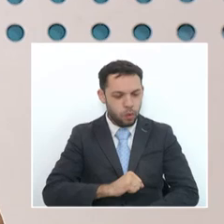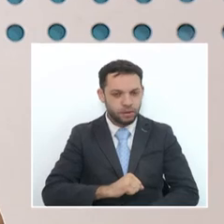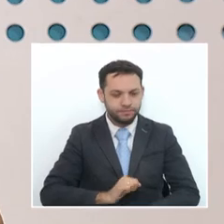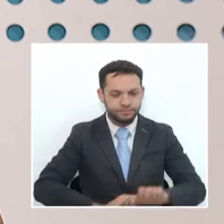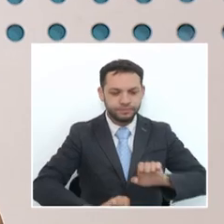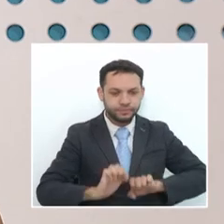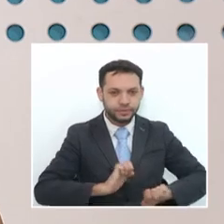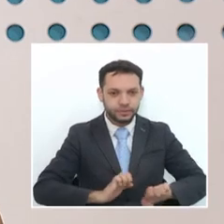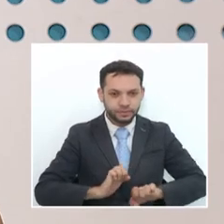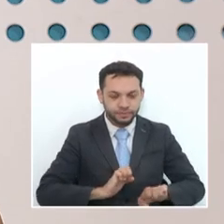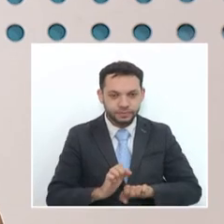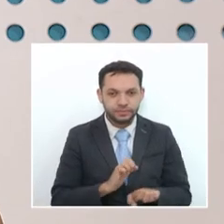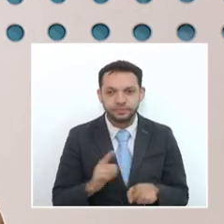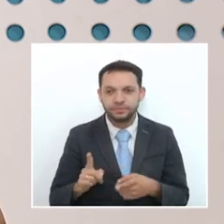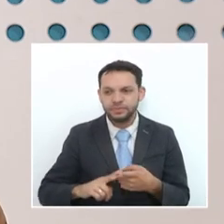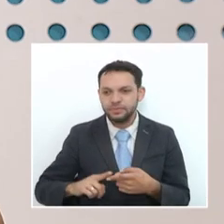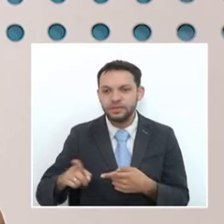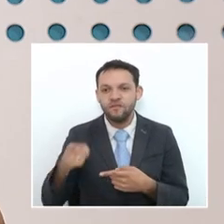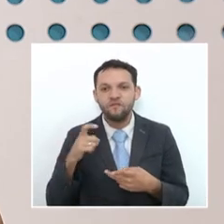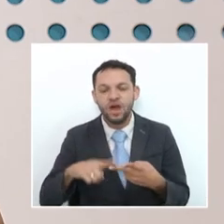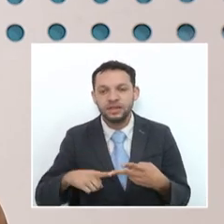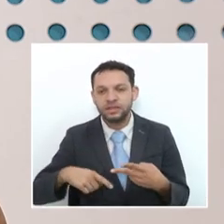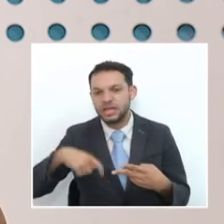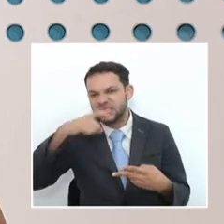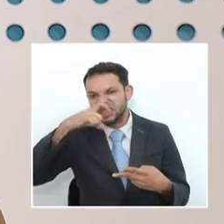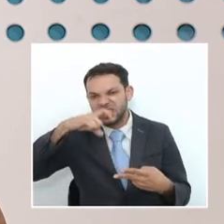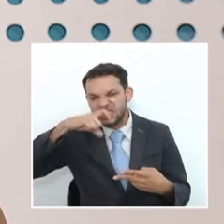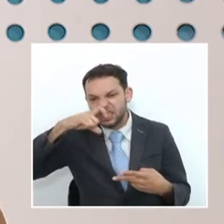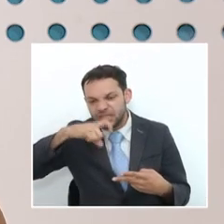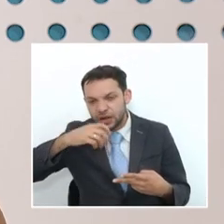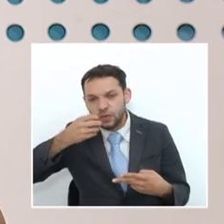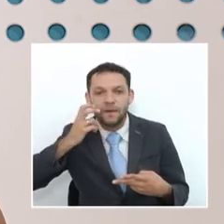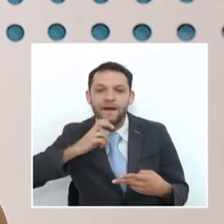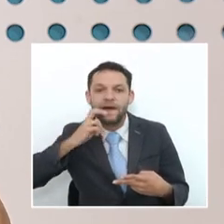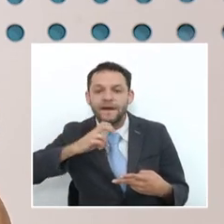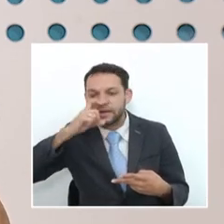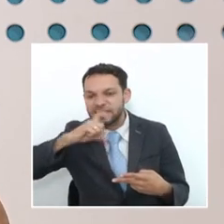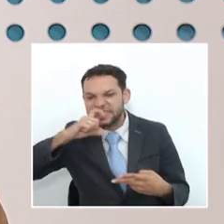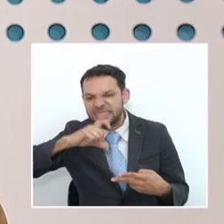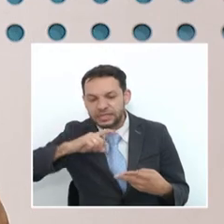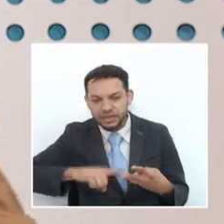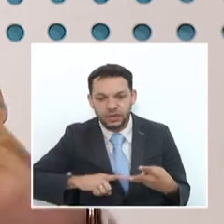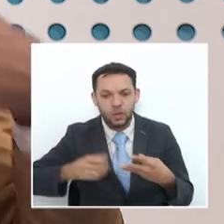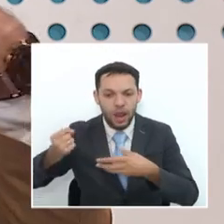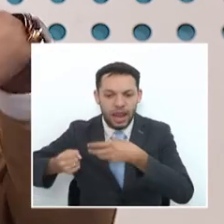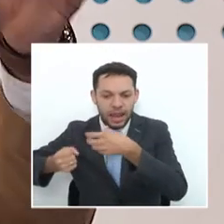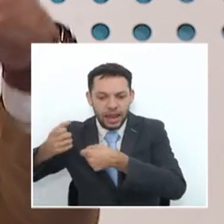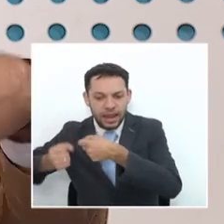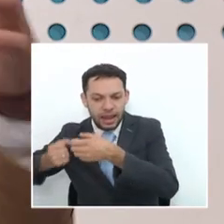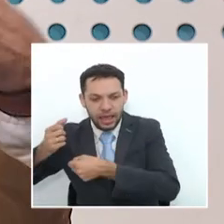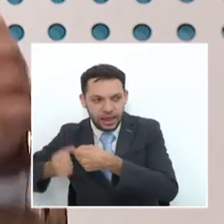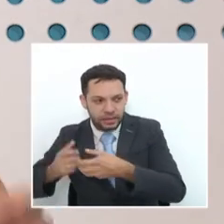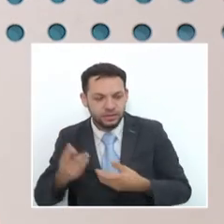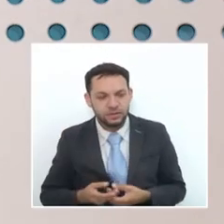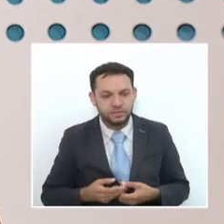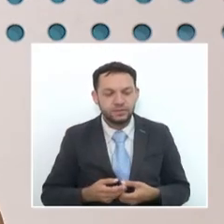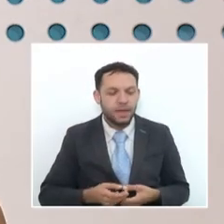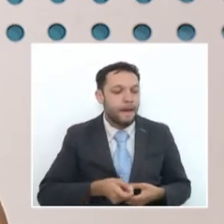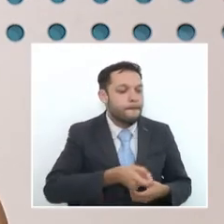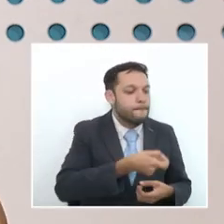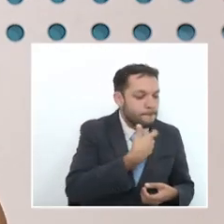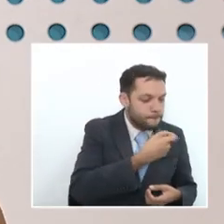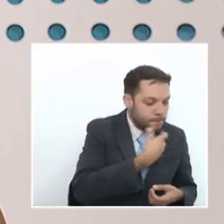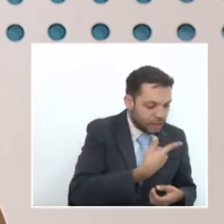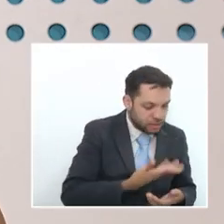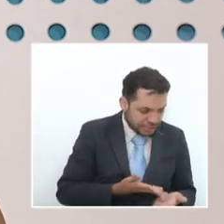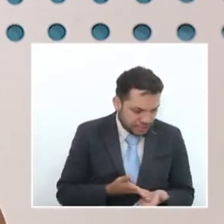Pero no le quitaron el cerdo. No le quitaron la leche y no le quitaron el azúcar. Tómese un antihistamínico, pero coma histamina.